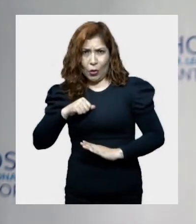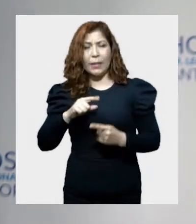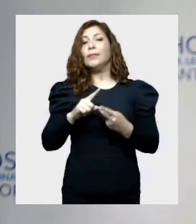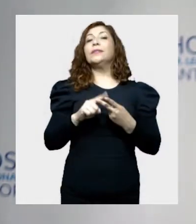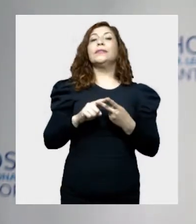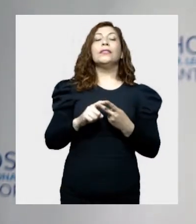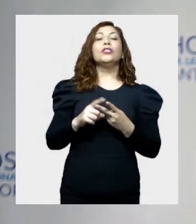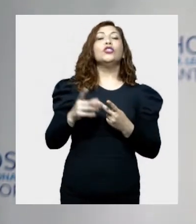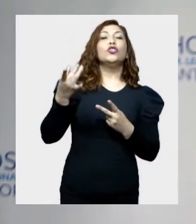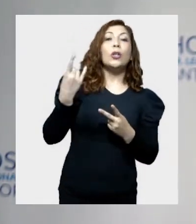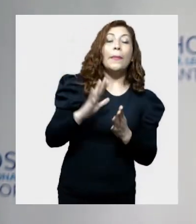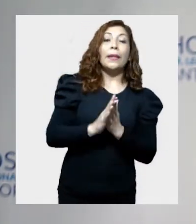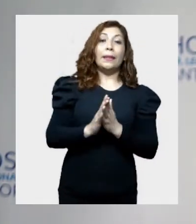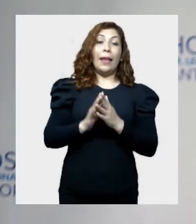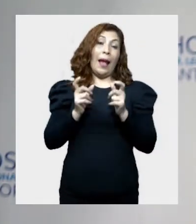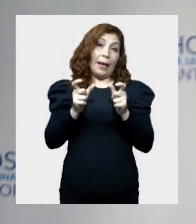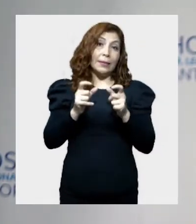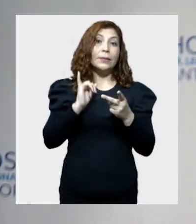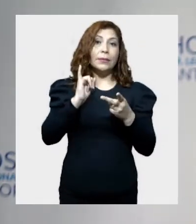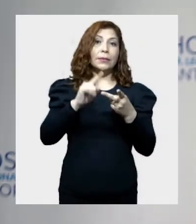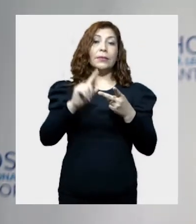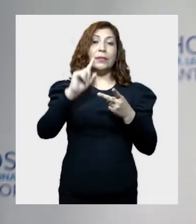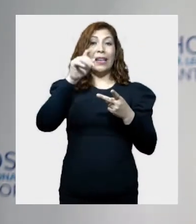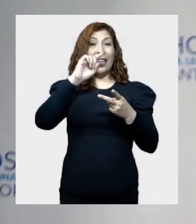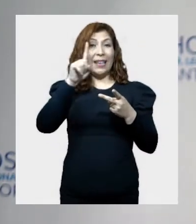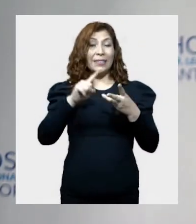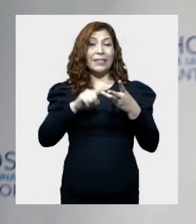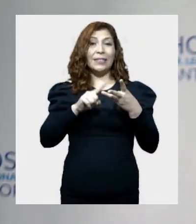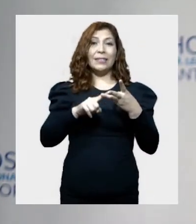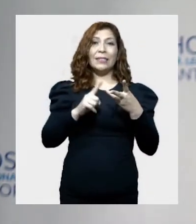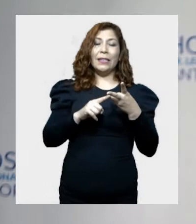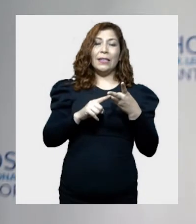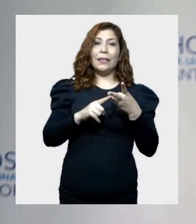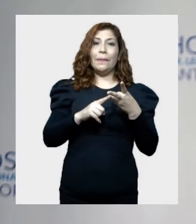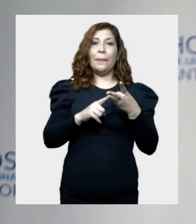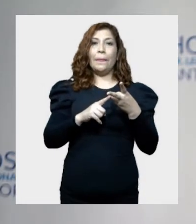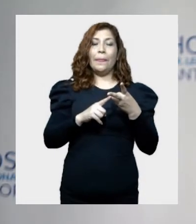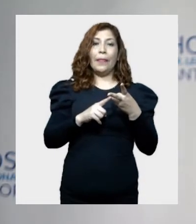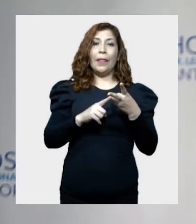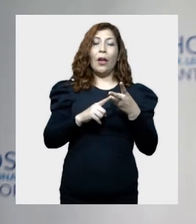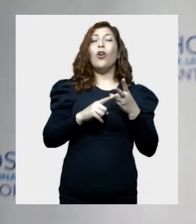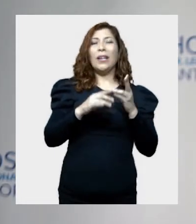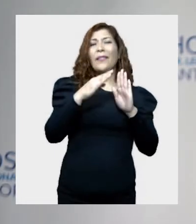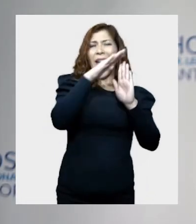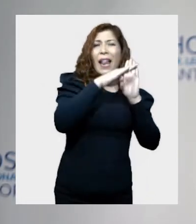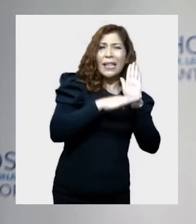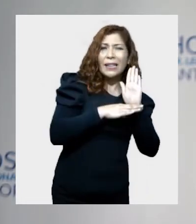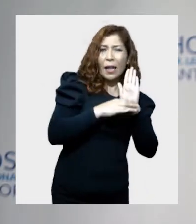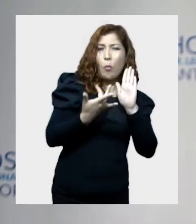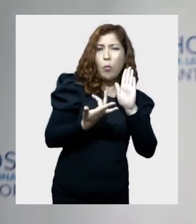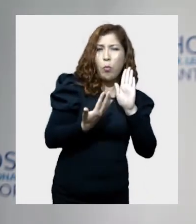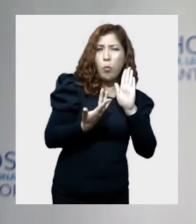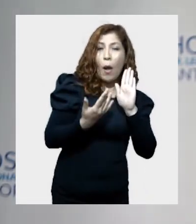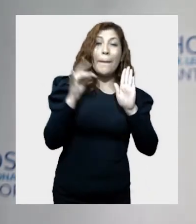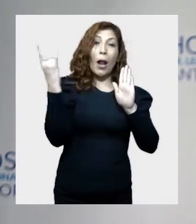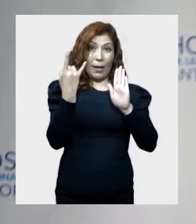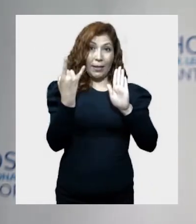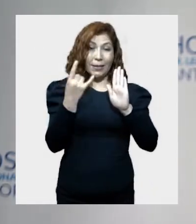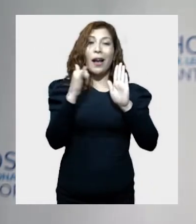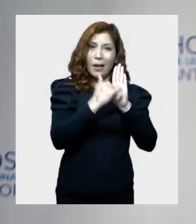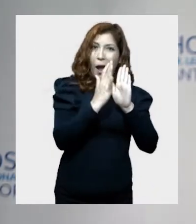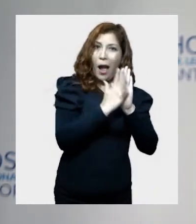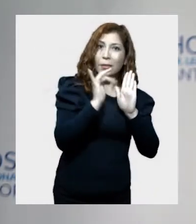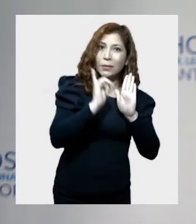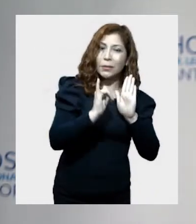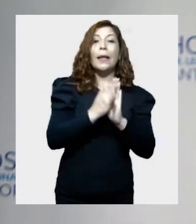aquellas intervenciones oncológicas, GES, compromisos de gestión o listas de espera de urgencia. La gestión